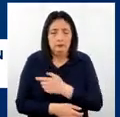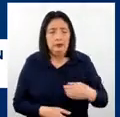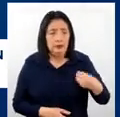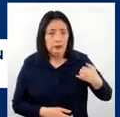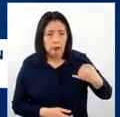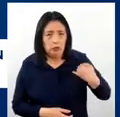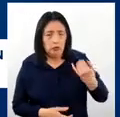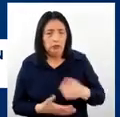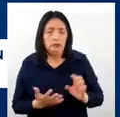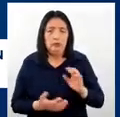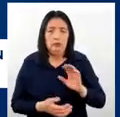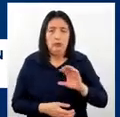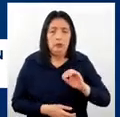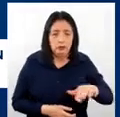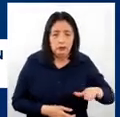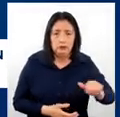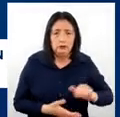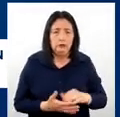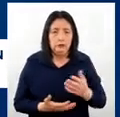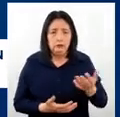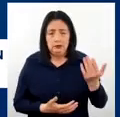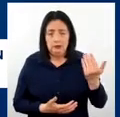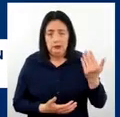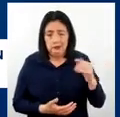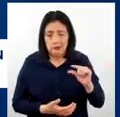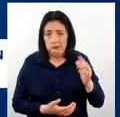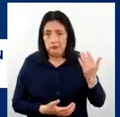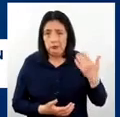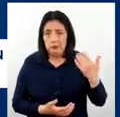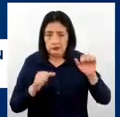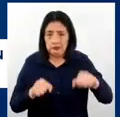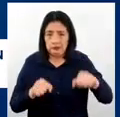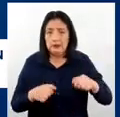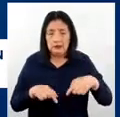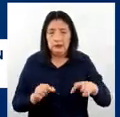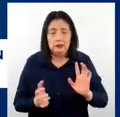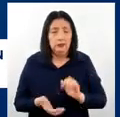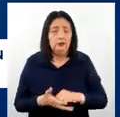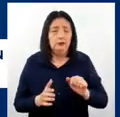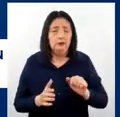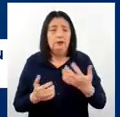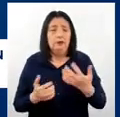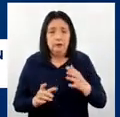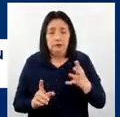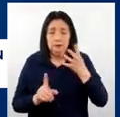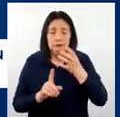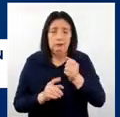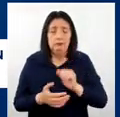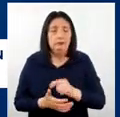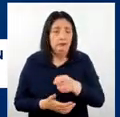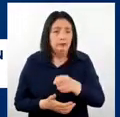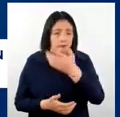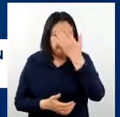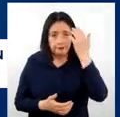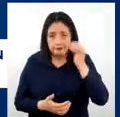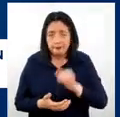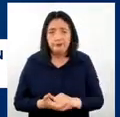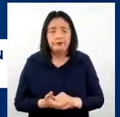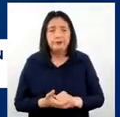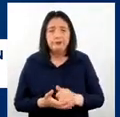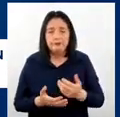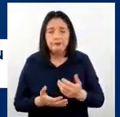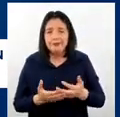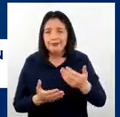y en el caso de niños, que recientemente ha sido, digamos, autorizada, se ha cumplido, porque no olvidemos que antes